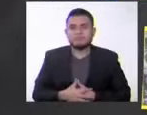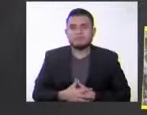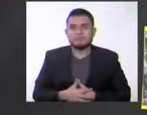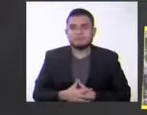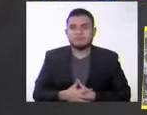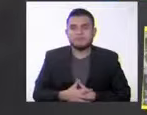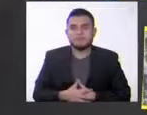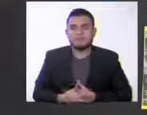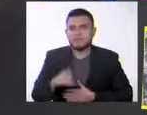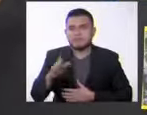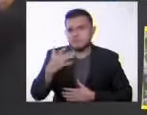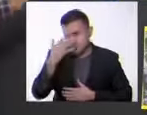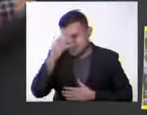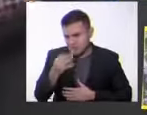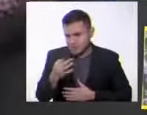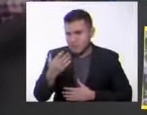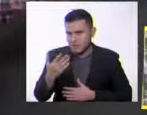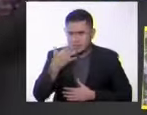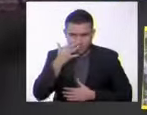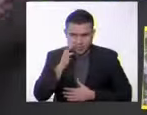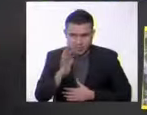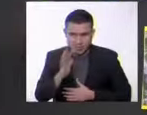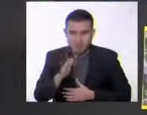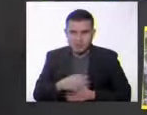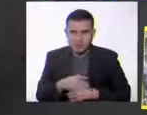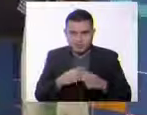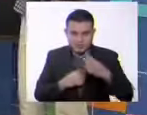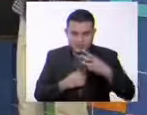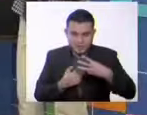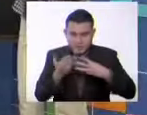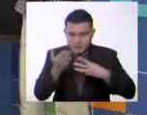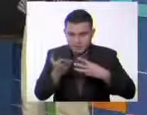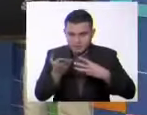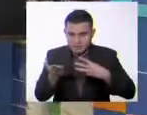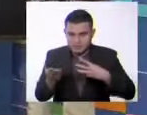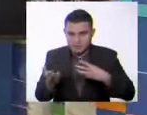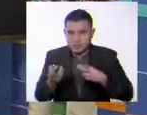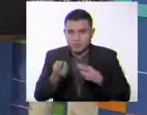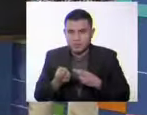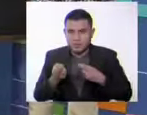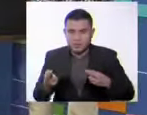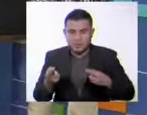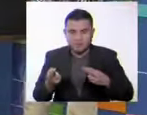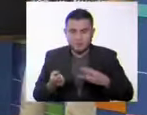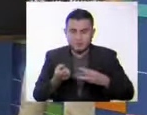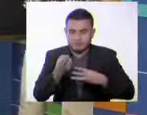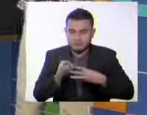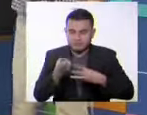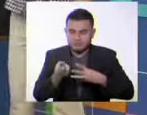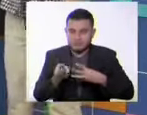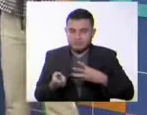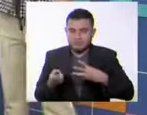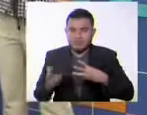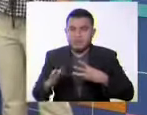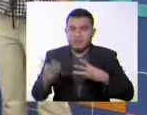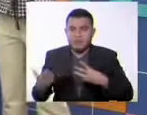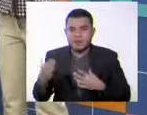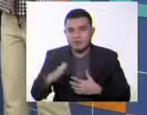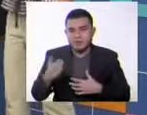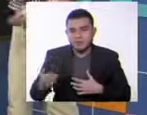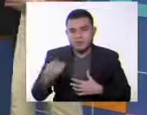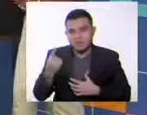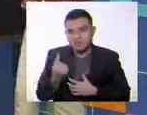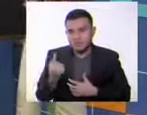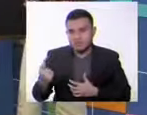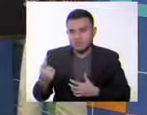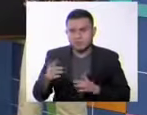¿qué crees que fue? Si nosotros tenemos estos tres objetos o estas tres herramientas que son de utilidad para el ser humano para escribir, como